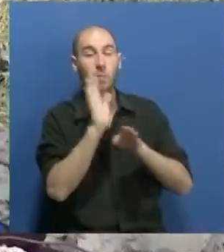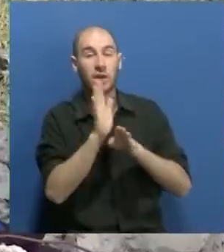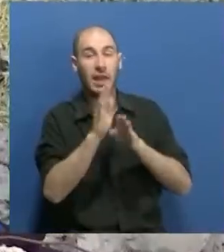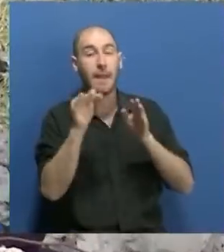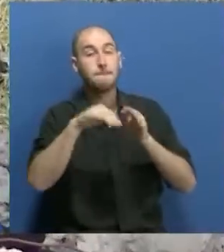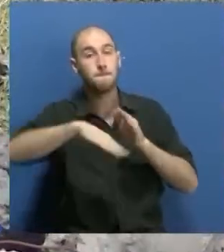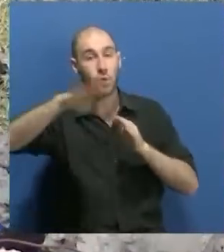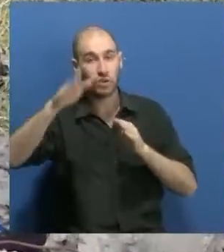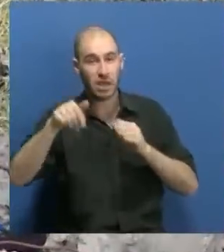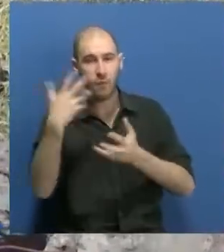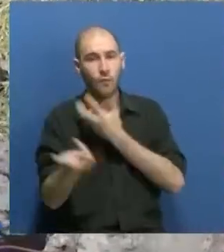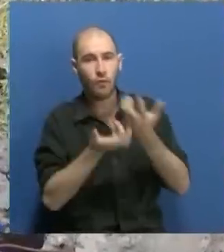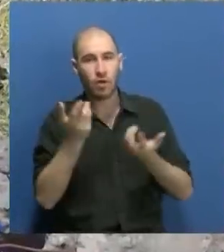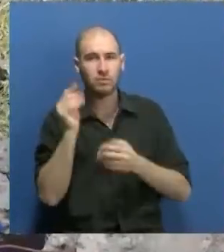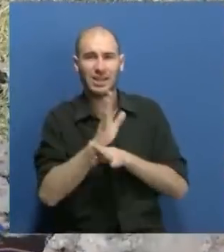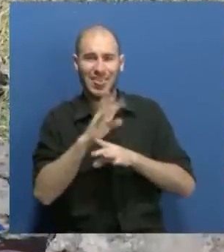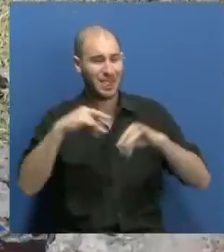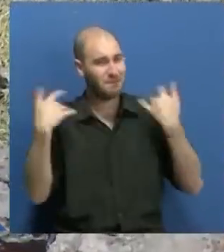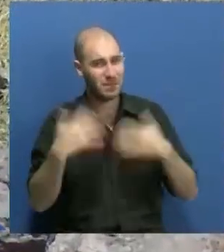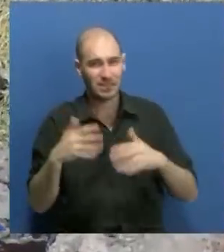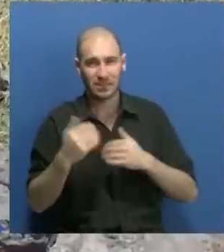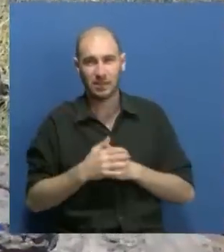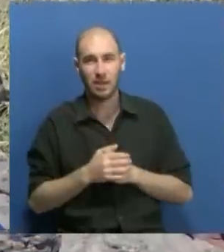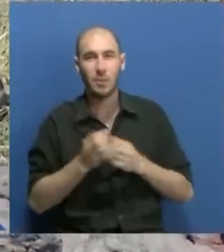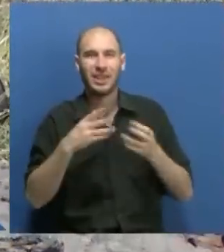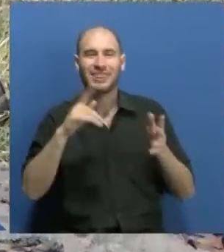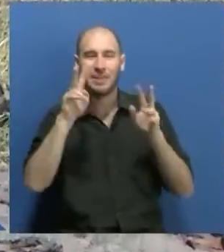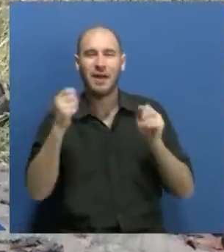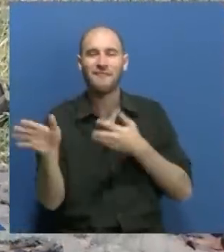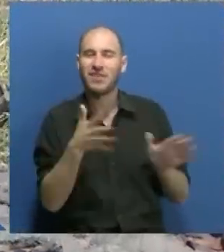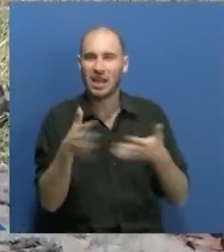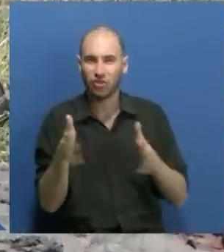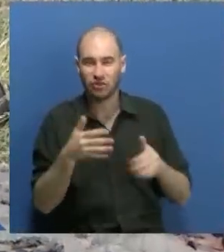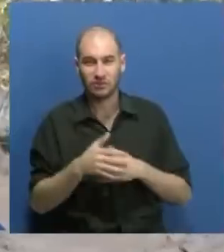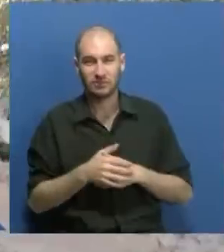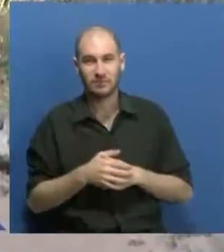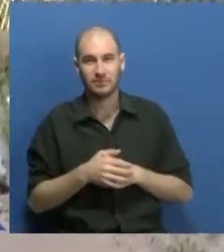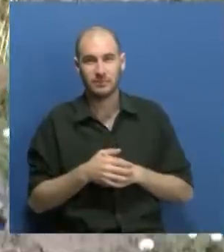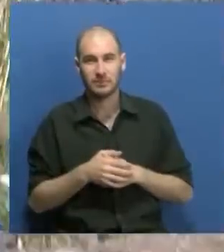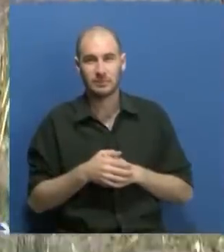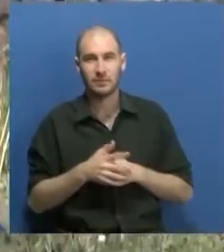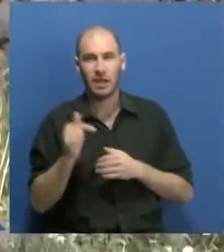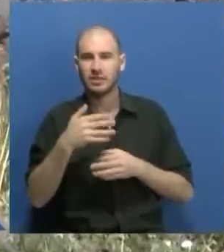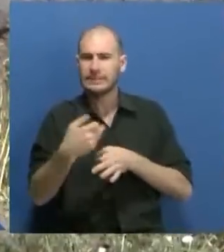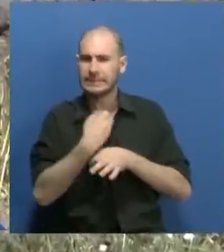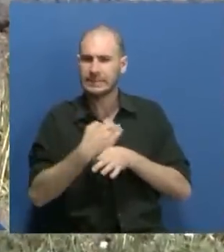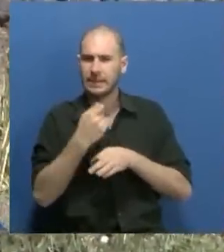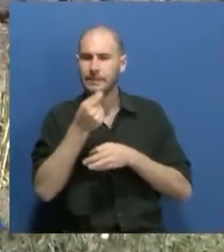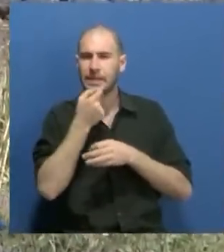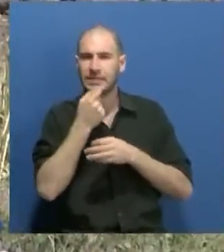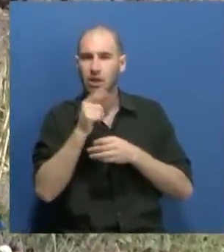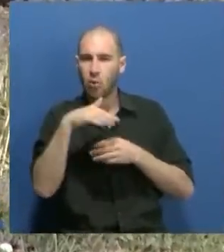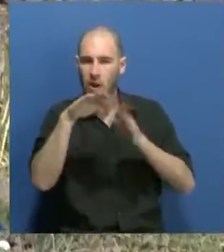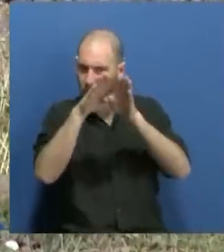cordillera hacer fuego es muy difícil. Claro. Por el tema de los vientos, y entonces eso nos indicó como que era un